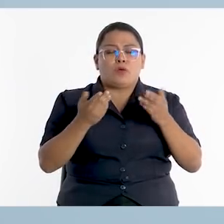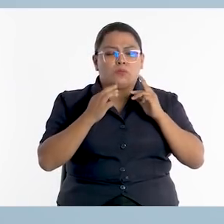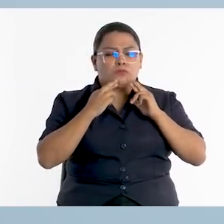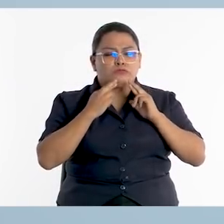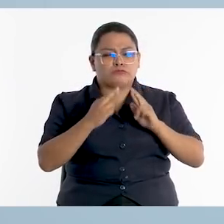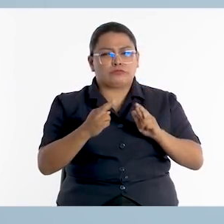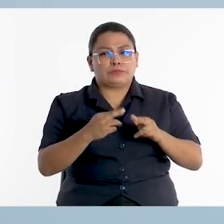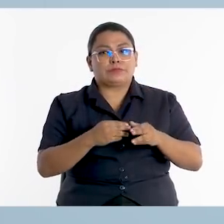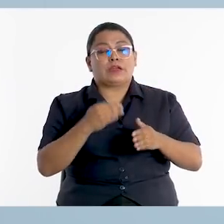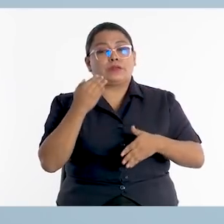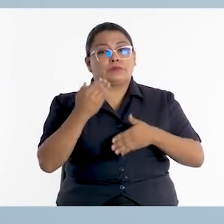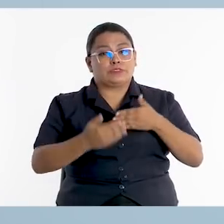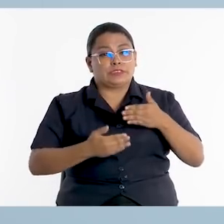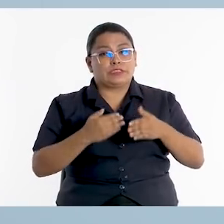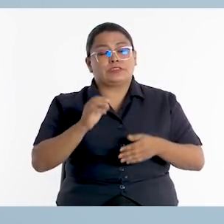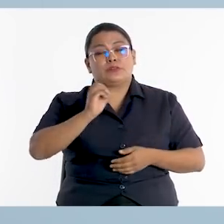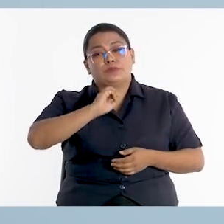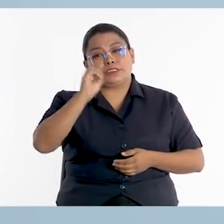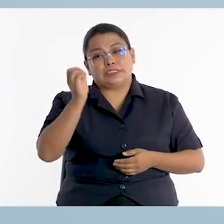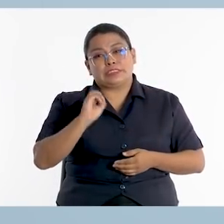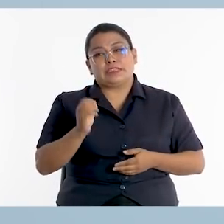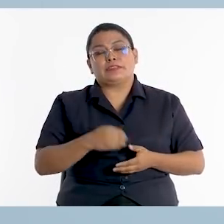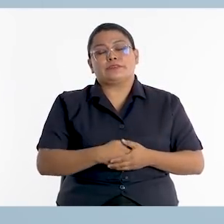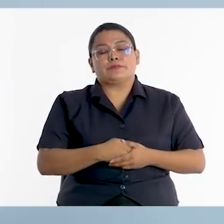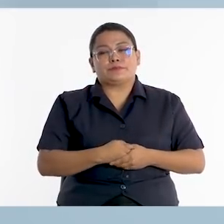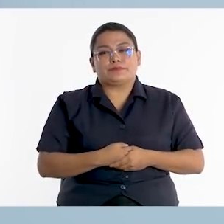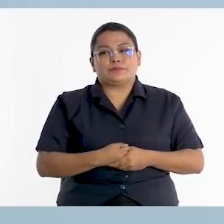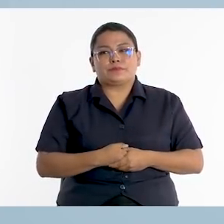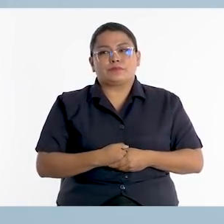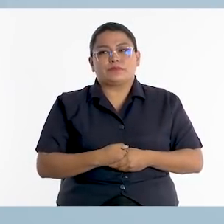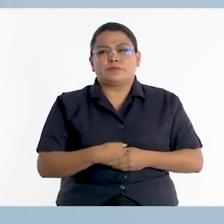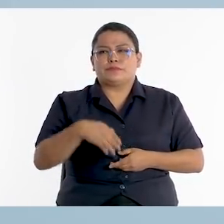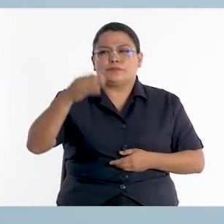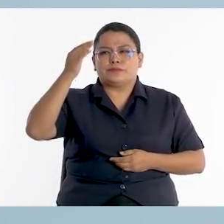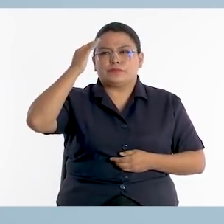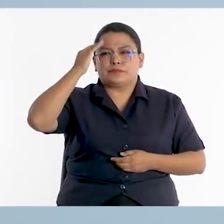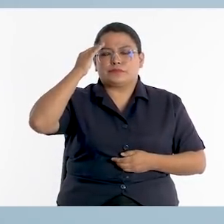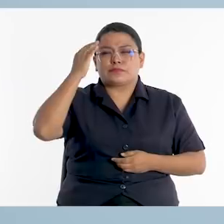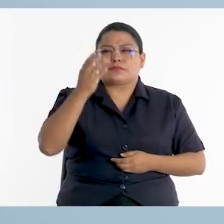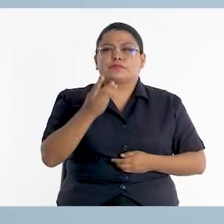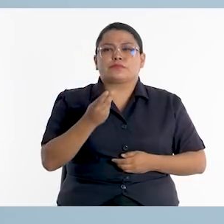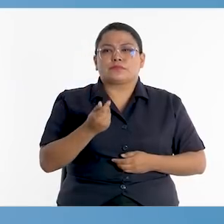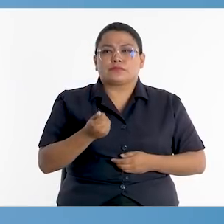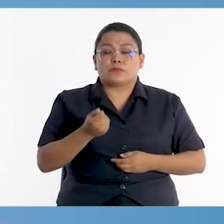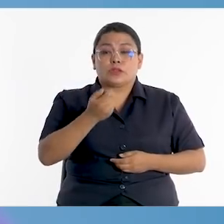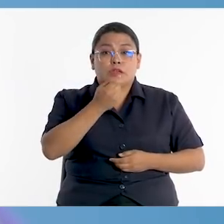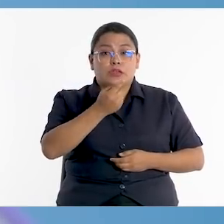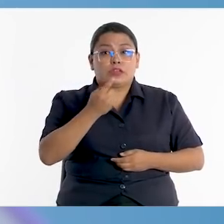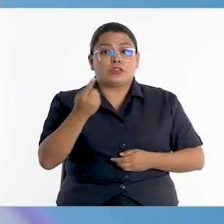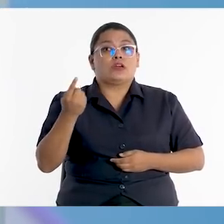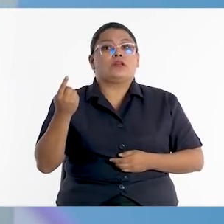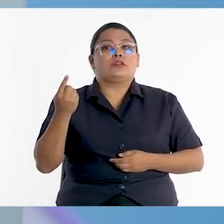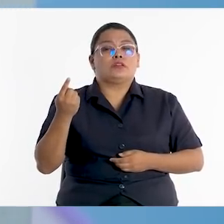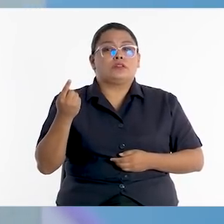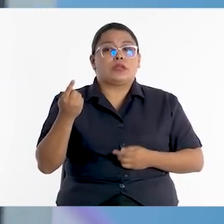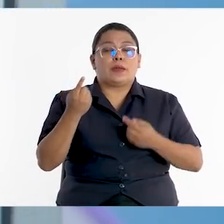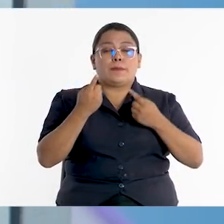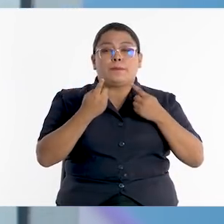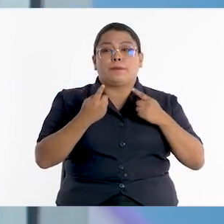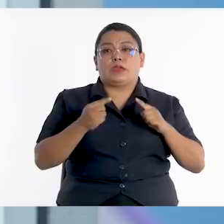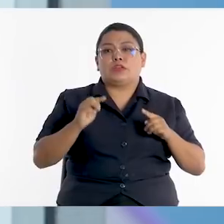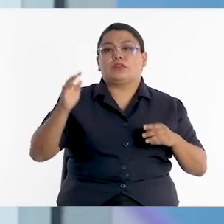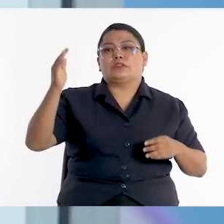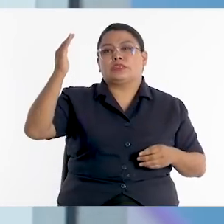el resultado de ese porcentaje. Veamos, conocemos la cantidad de personas,